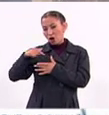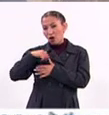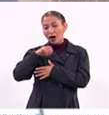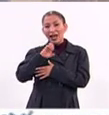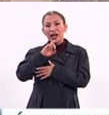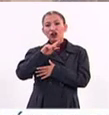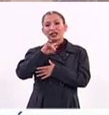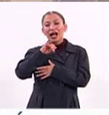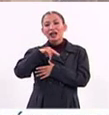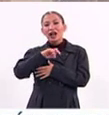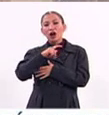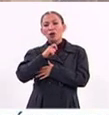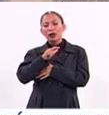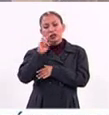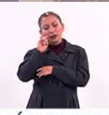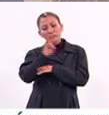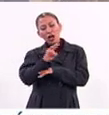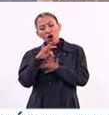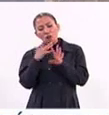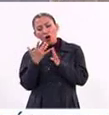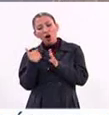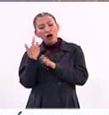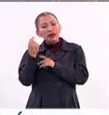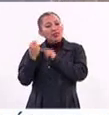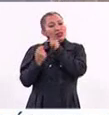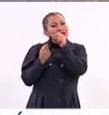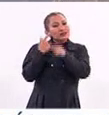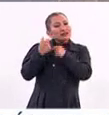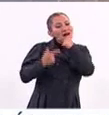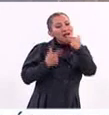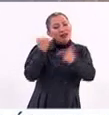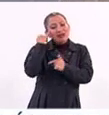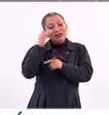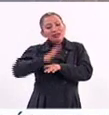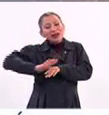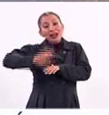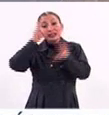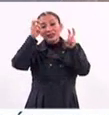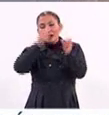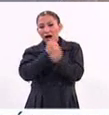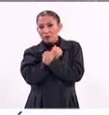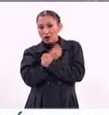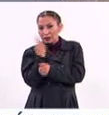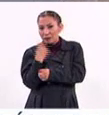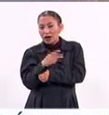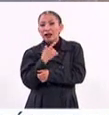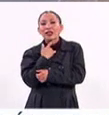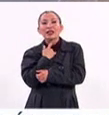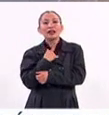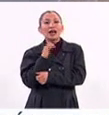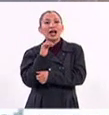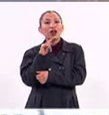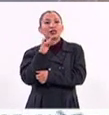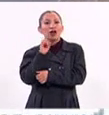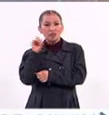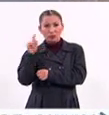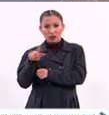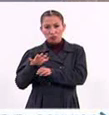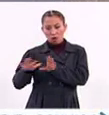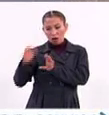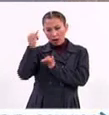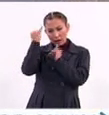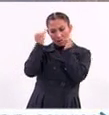Erótica Náhuatl nos permite encontrarnos con una tradición literaria indígena en torno a ese amor que llamamos erótico. En el mismo